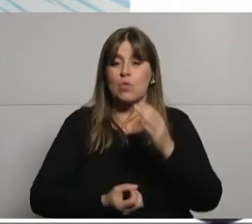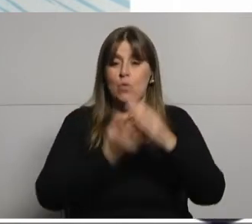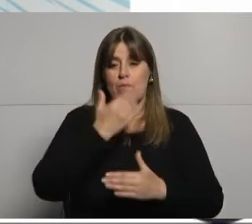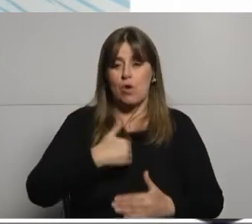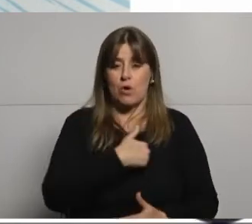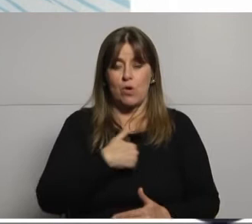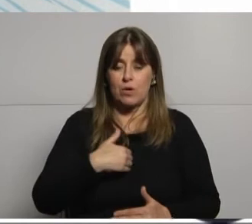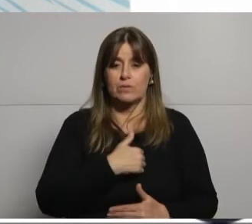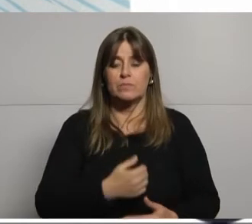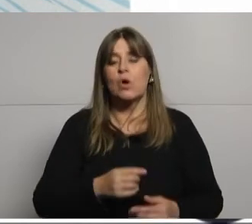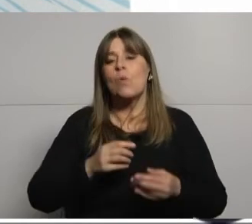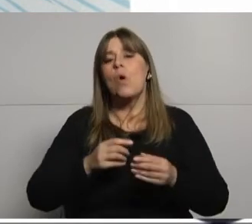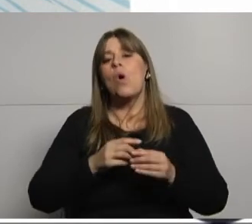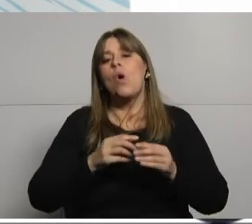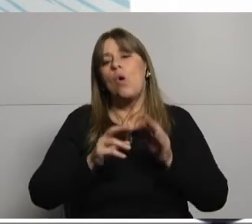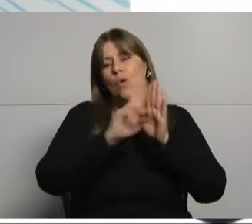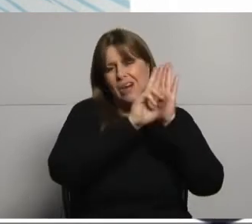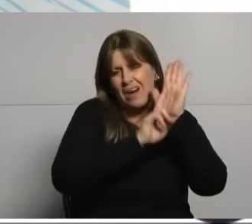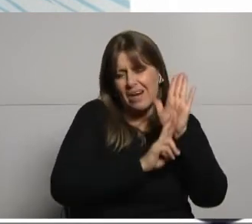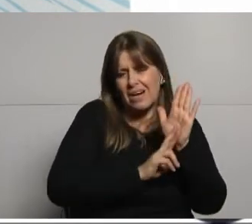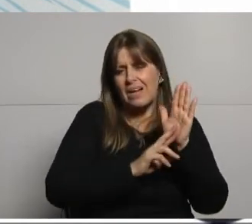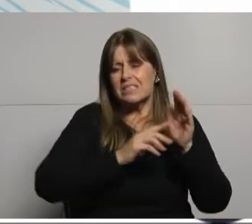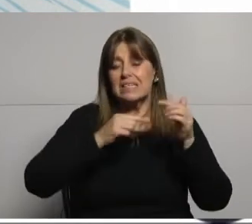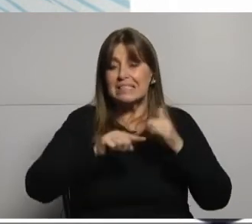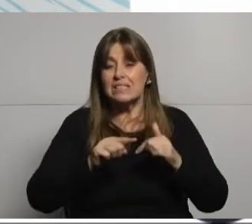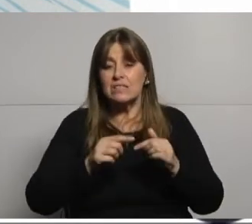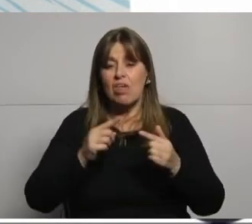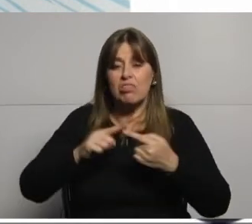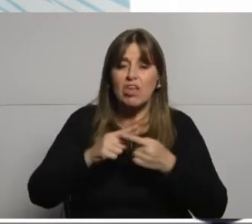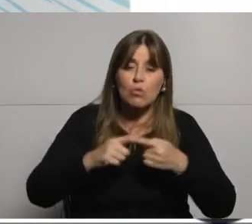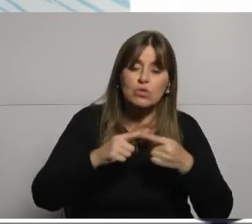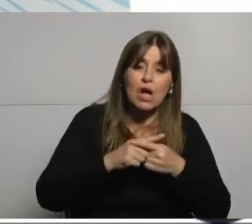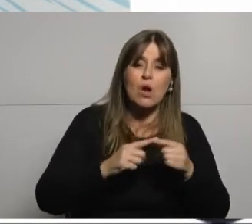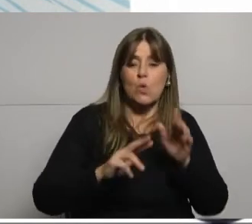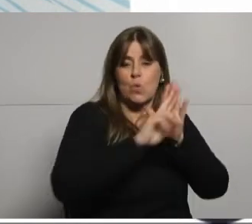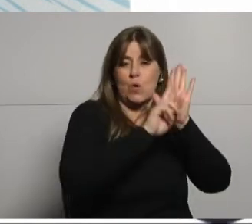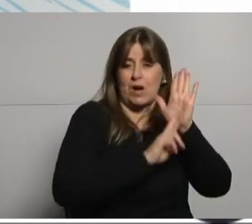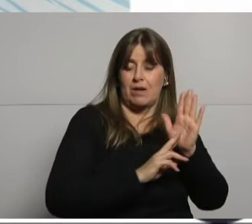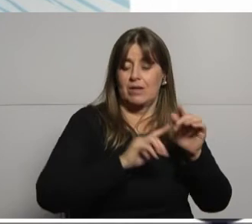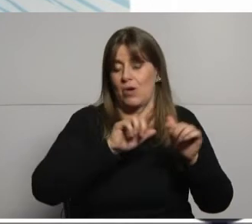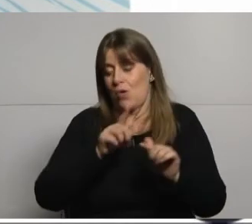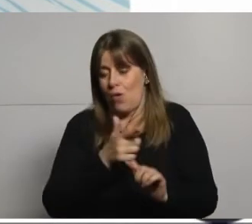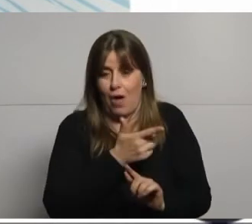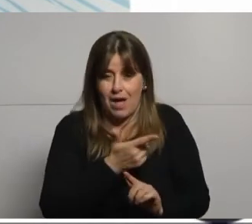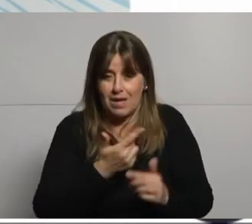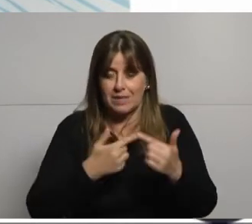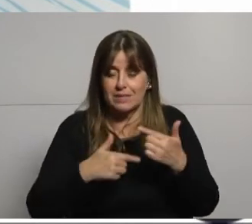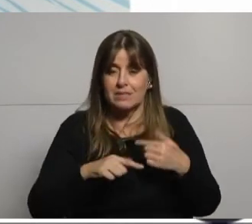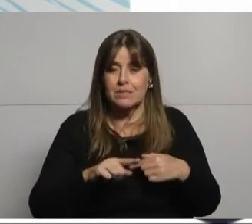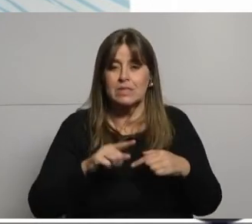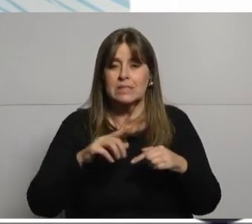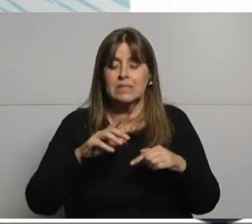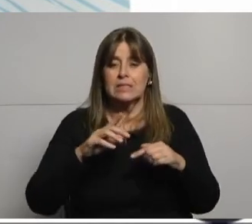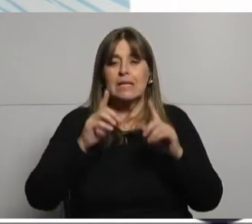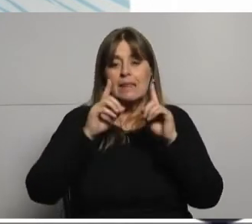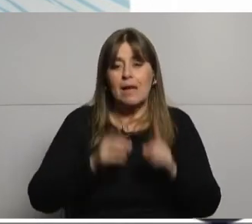rol, digamos. Un marco regulatorio, ¿no? Exactamente. Eso nos lleva a que tenemos que discutir un marco regulatorio. No hay un marco regulatorio para esto. Y entonces